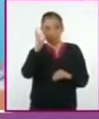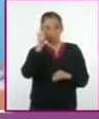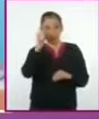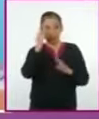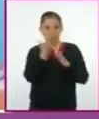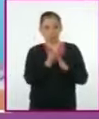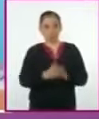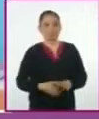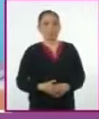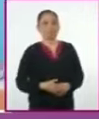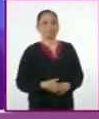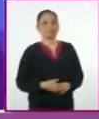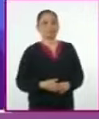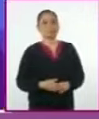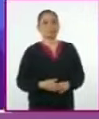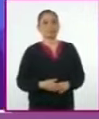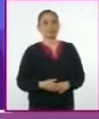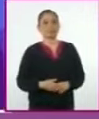fragmento.